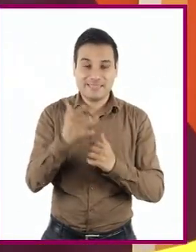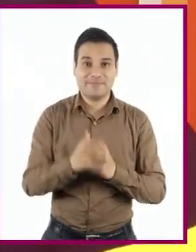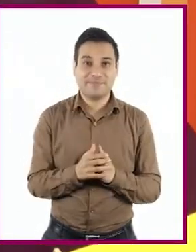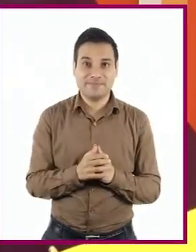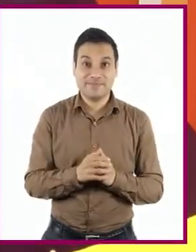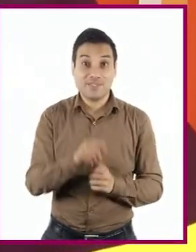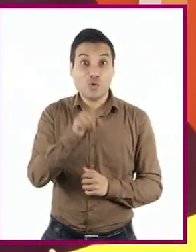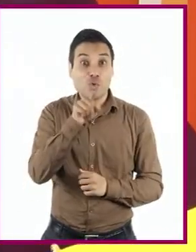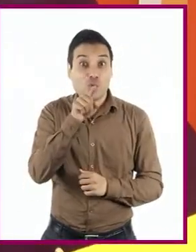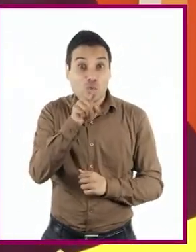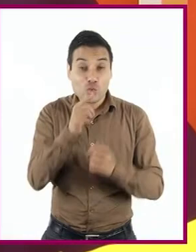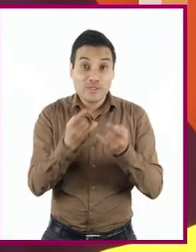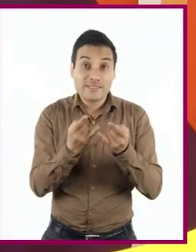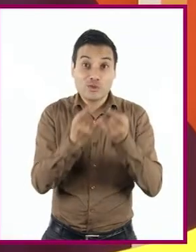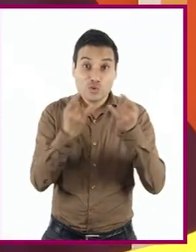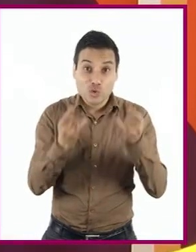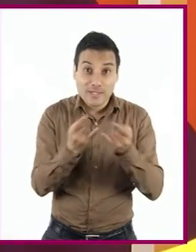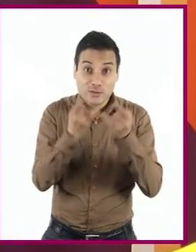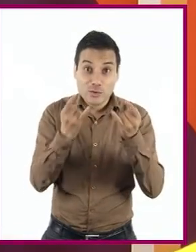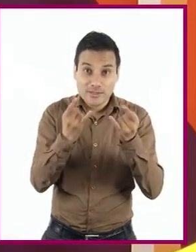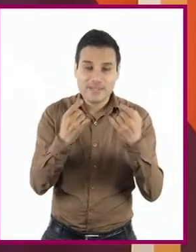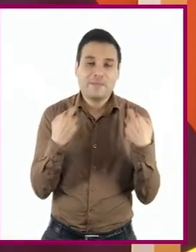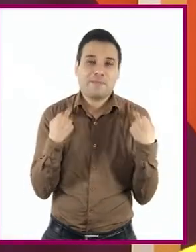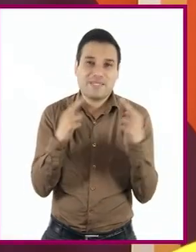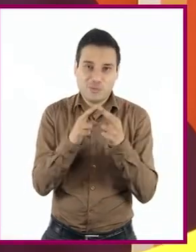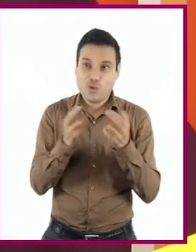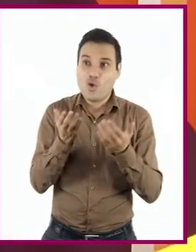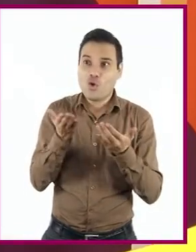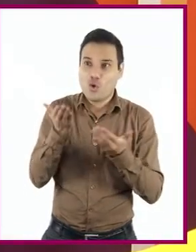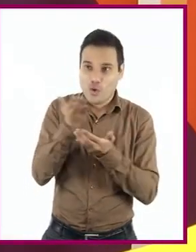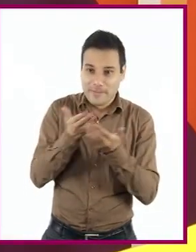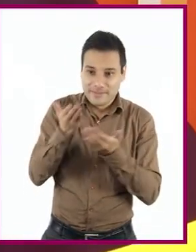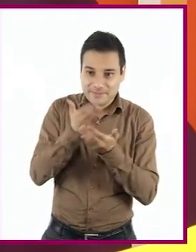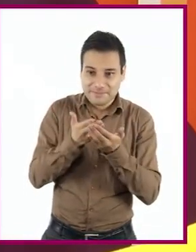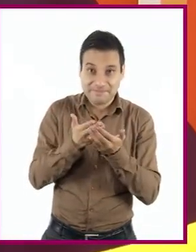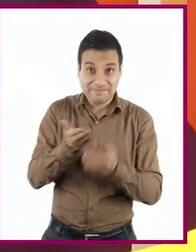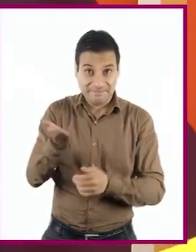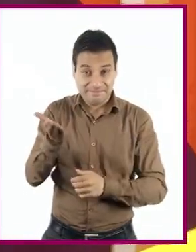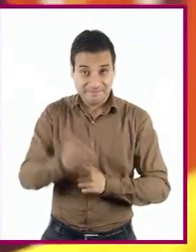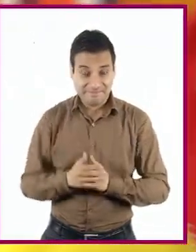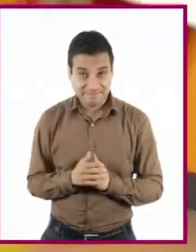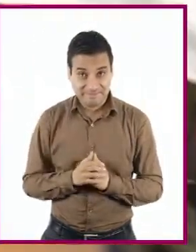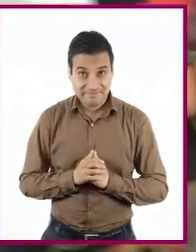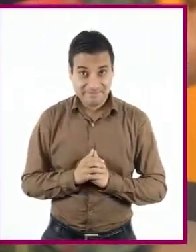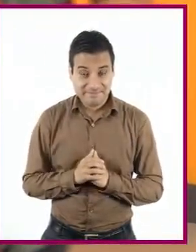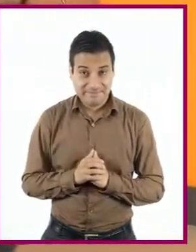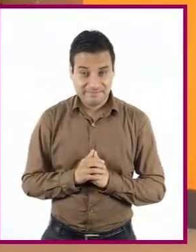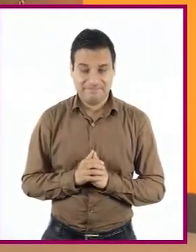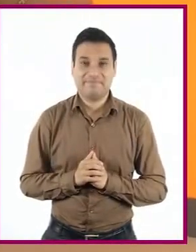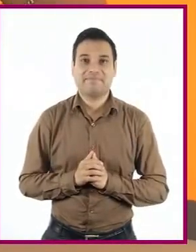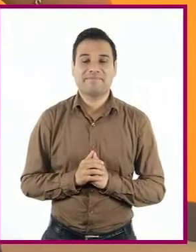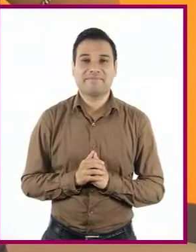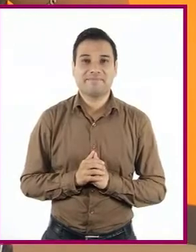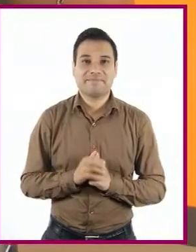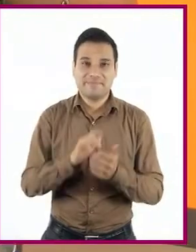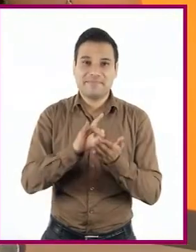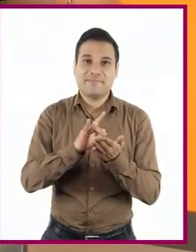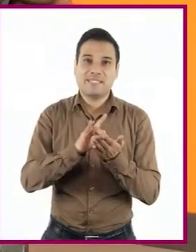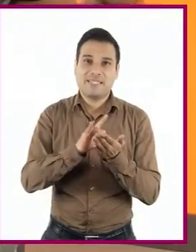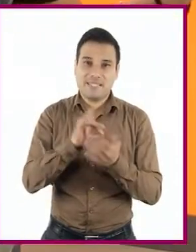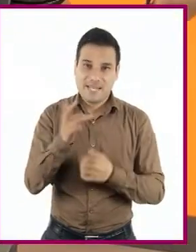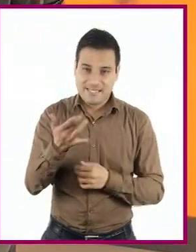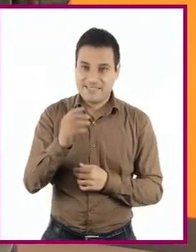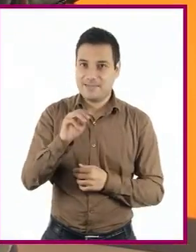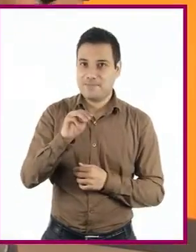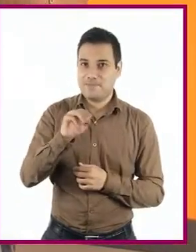Compartan sus producciones con sus profesores y profesoras y con sus compañeras y compañeros de grupo. Gracias, Magali,